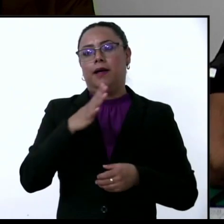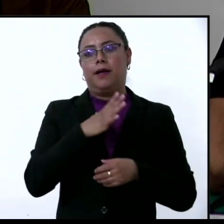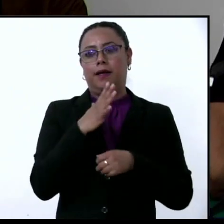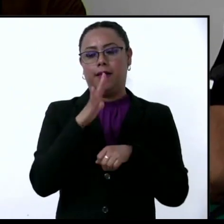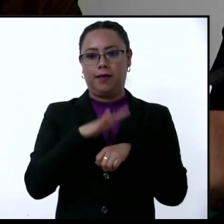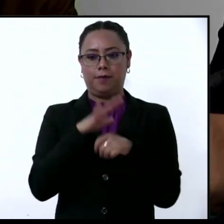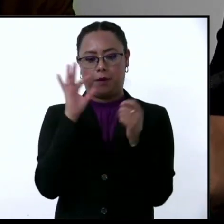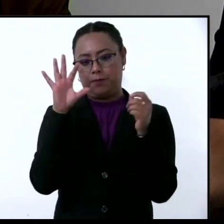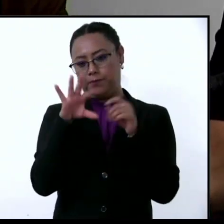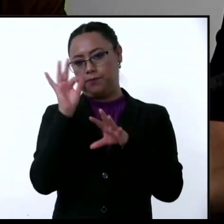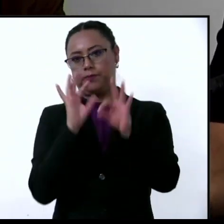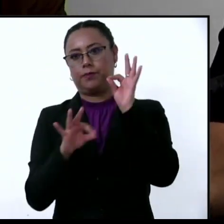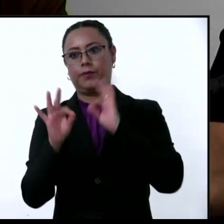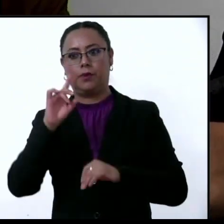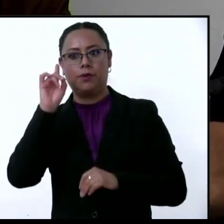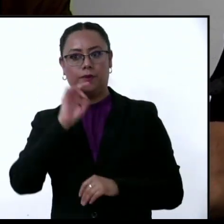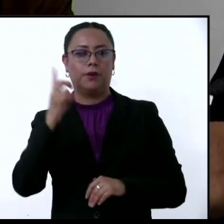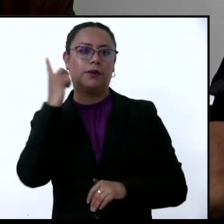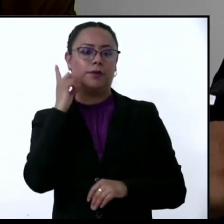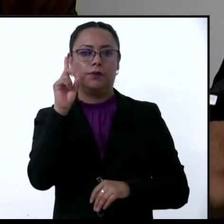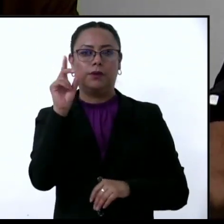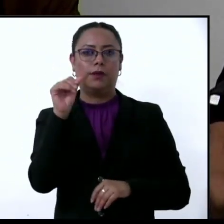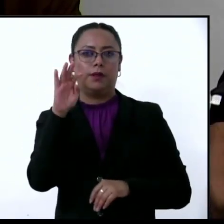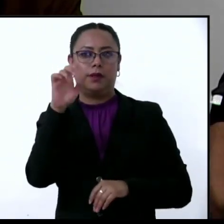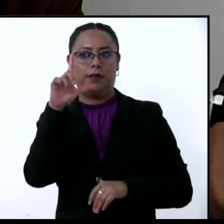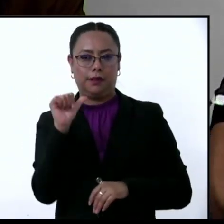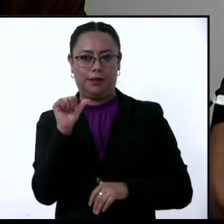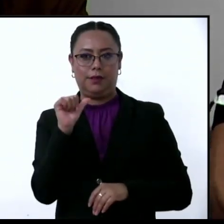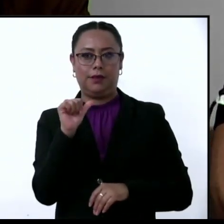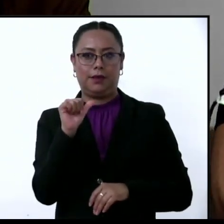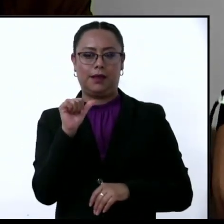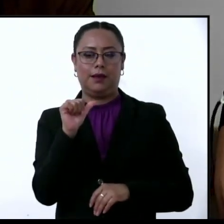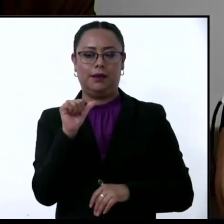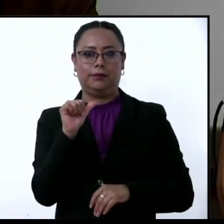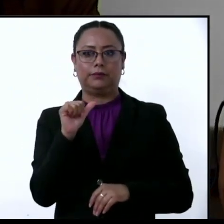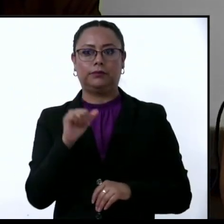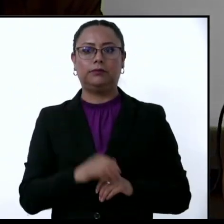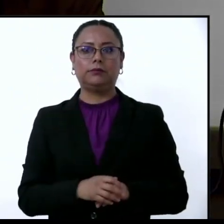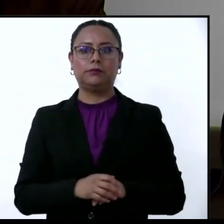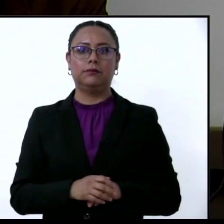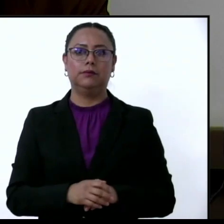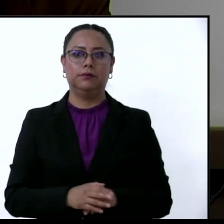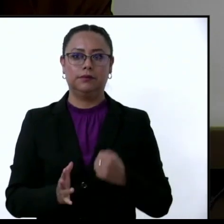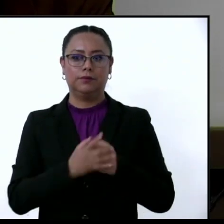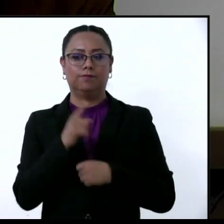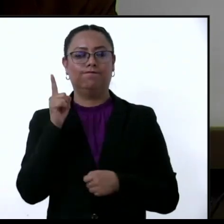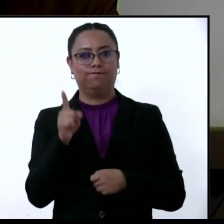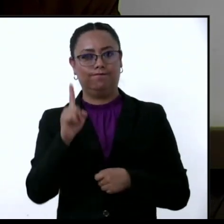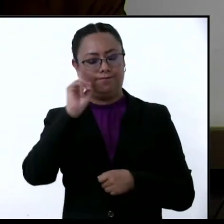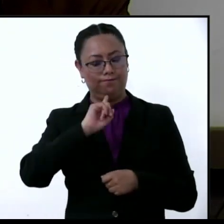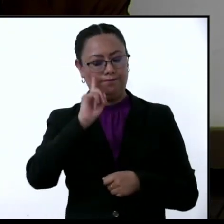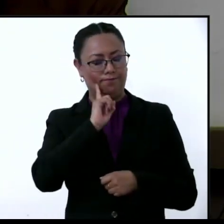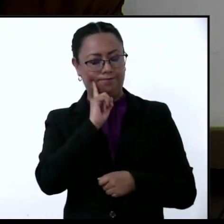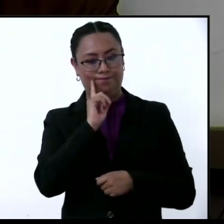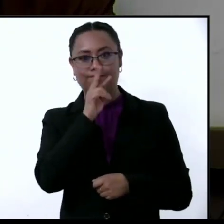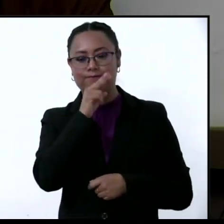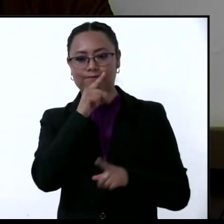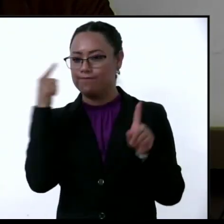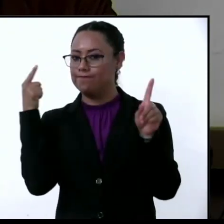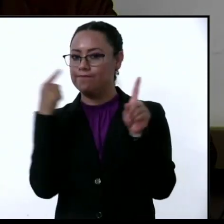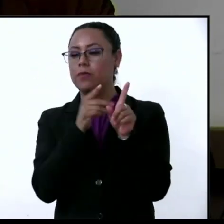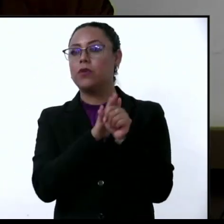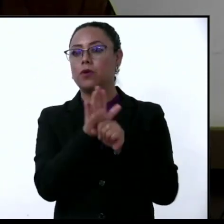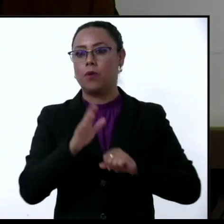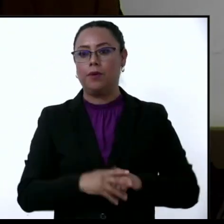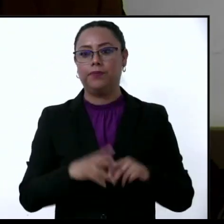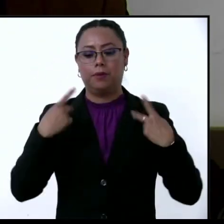de la diputada Daniela, que tiene una inquietud particular relacionada con